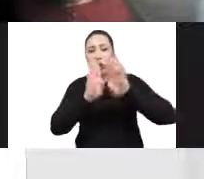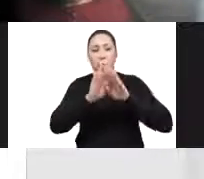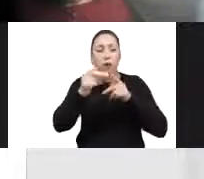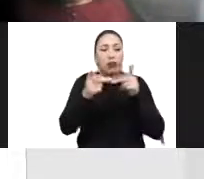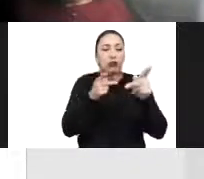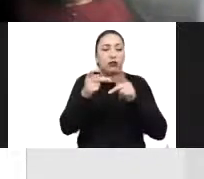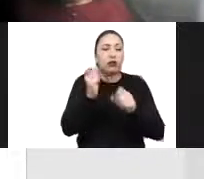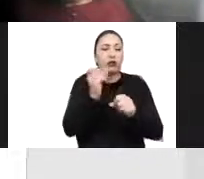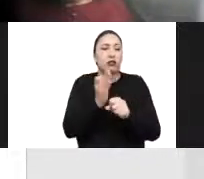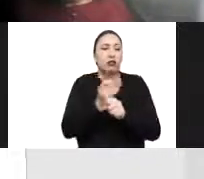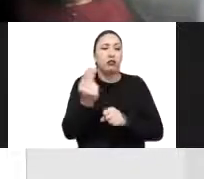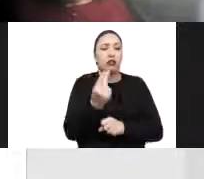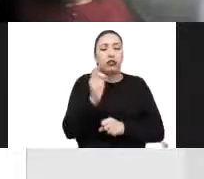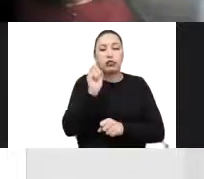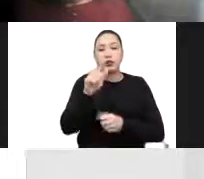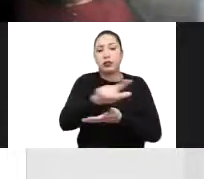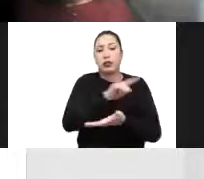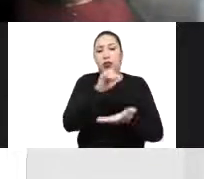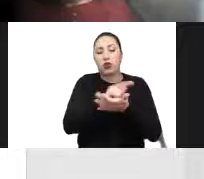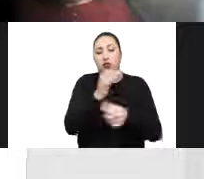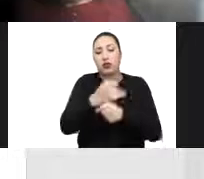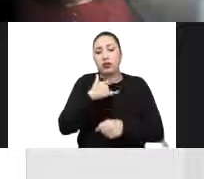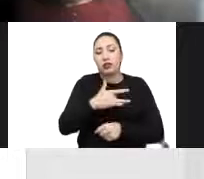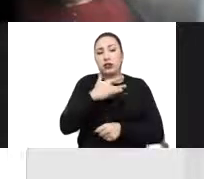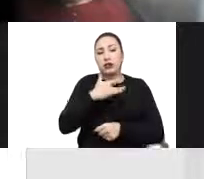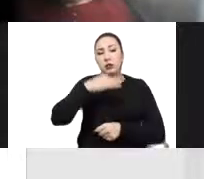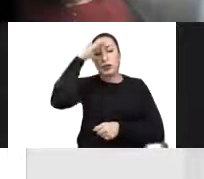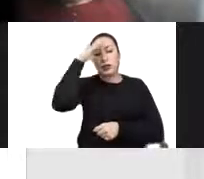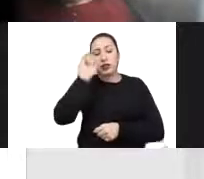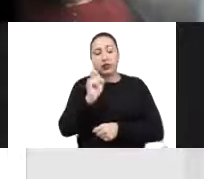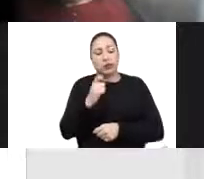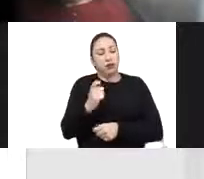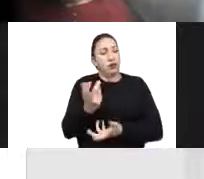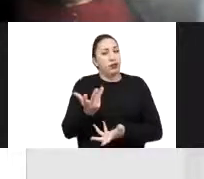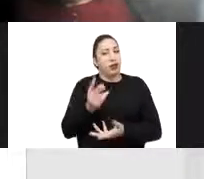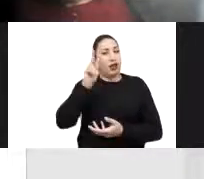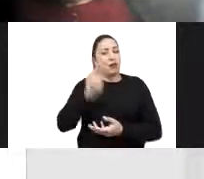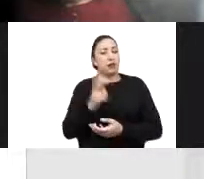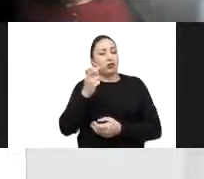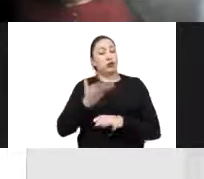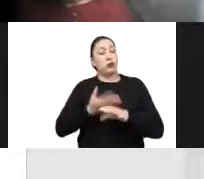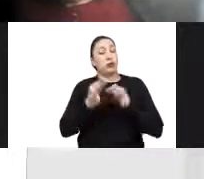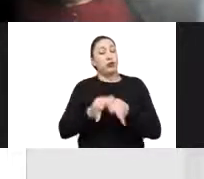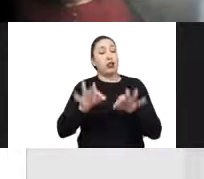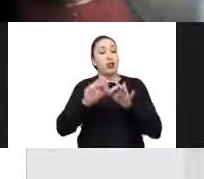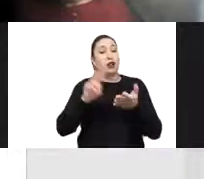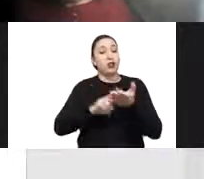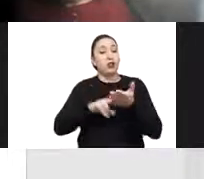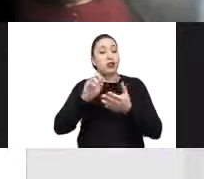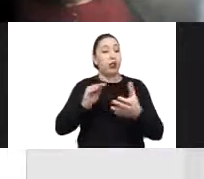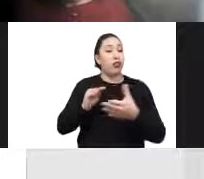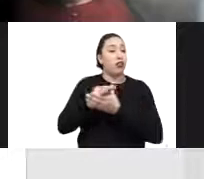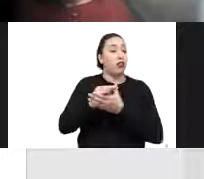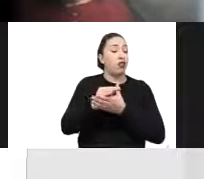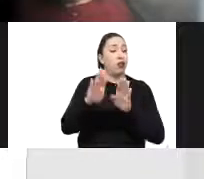debería estar en esa ley y que nosotros consideramos es irrenunciable, es indispensable y que de